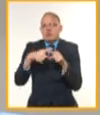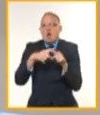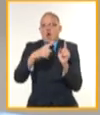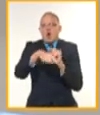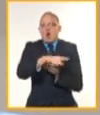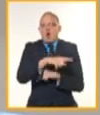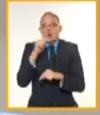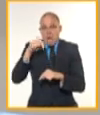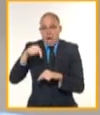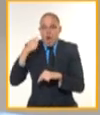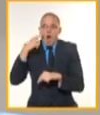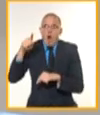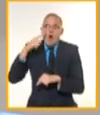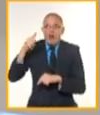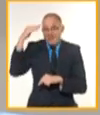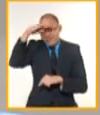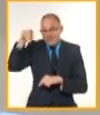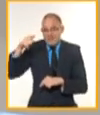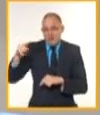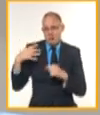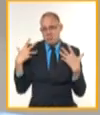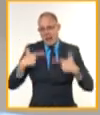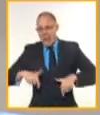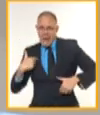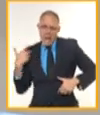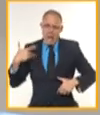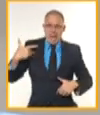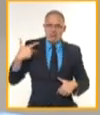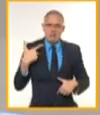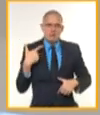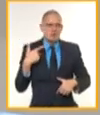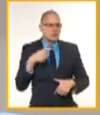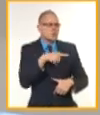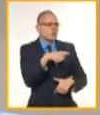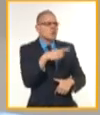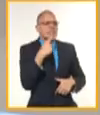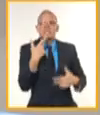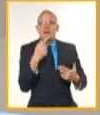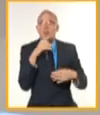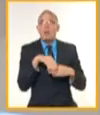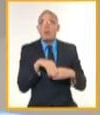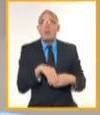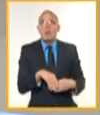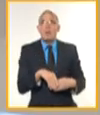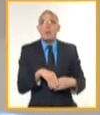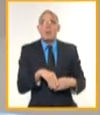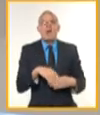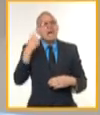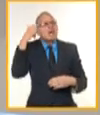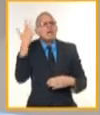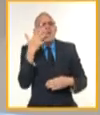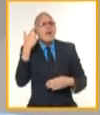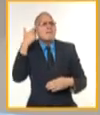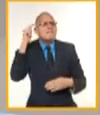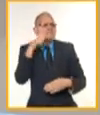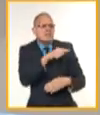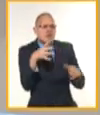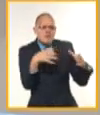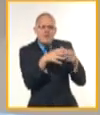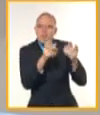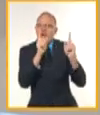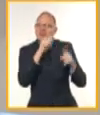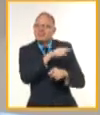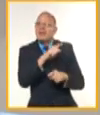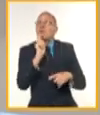Y el establishment, cuando se usa ese término, no es el Partido Demócrata, no lo vean solamente que si el